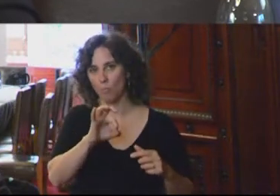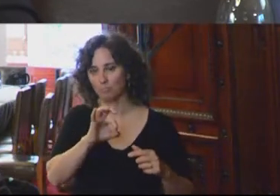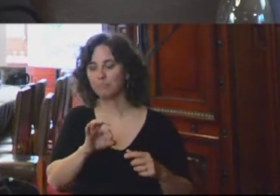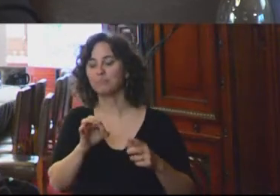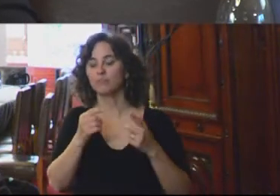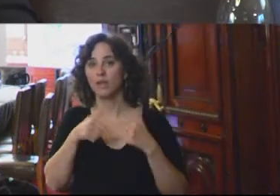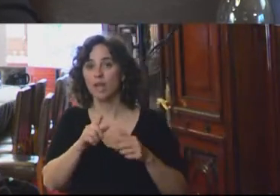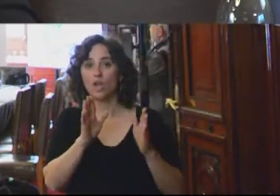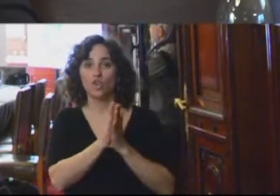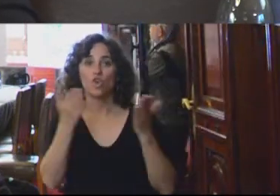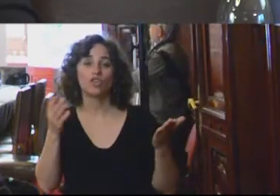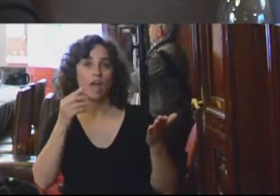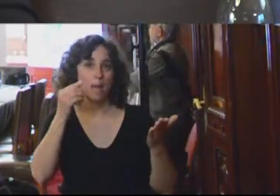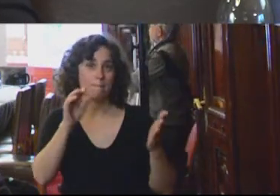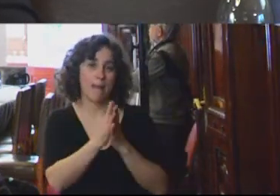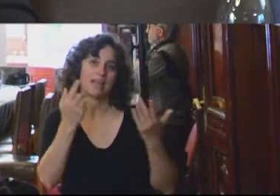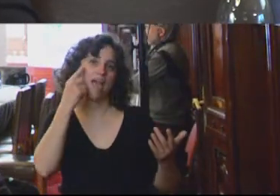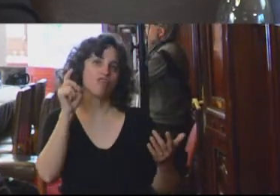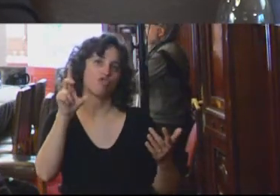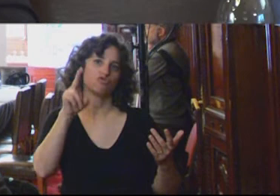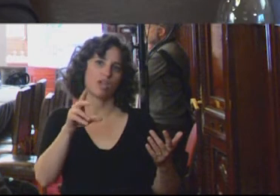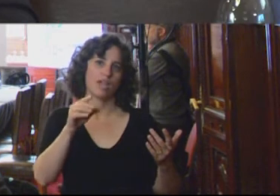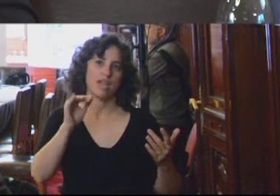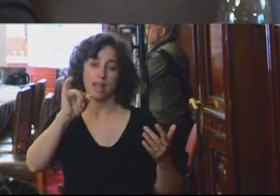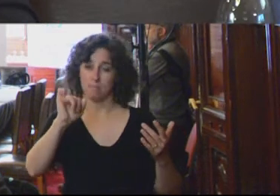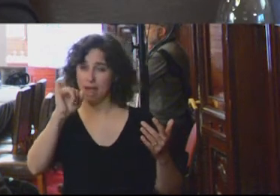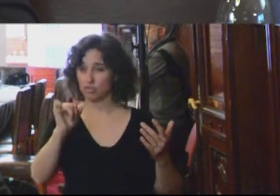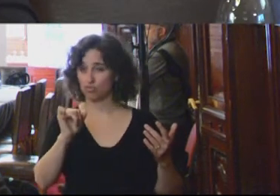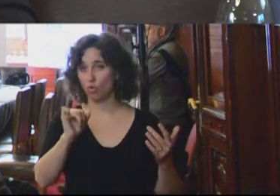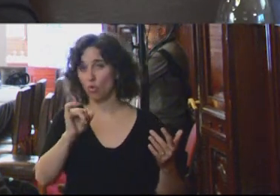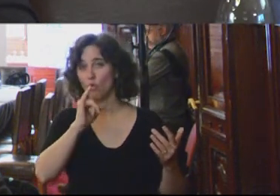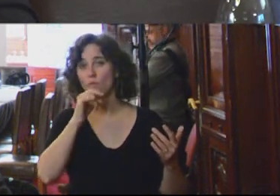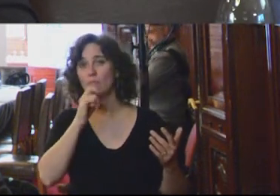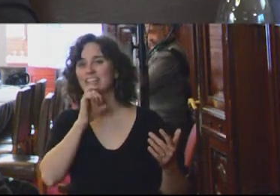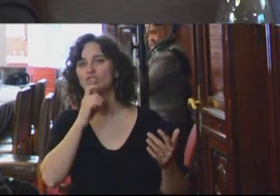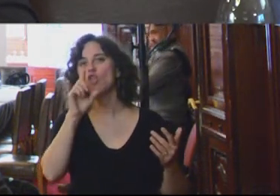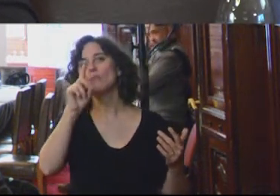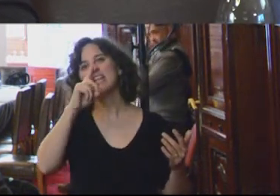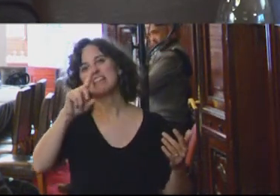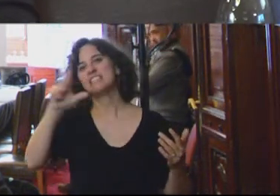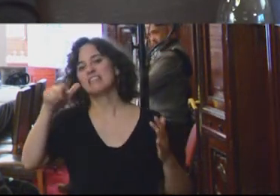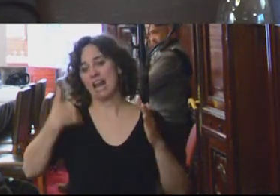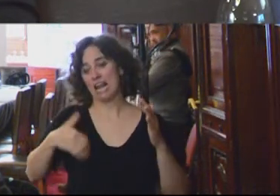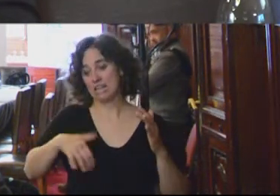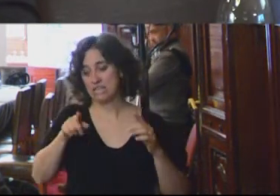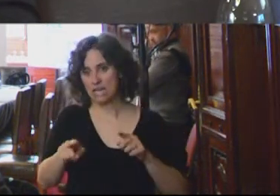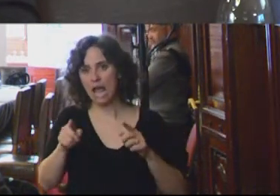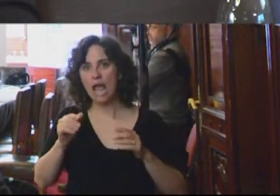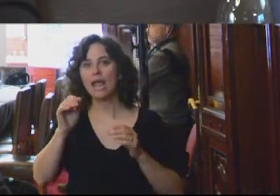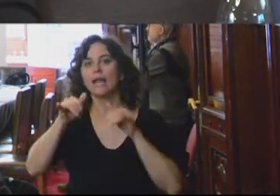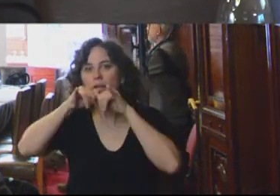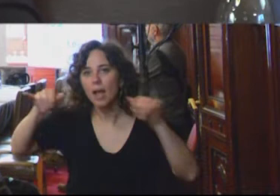nota de Página 12, difundida el 15 de marzo del 2017 en Argentina, en el marco de la campaña de segunda vuelta por